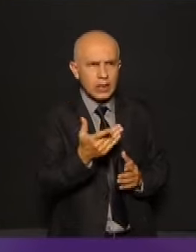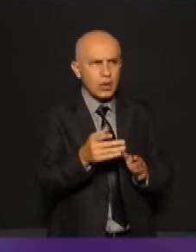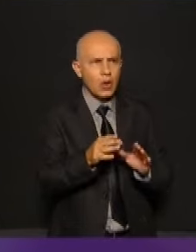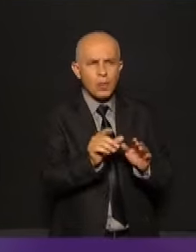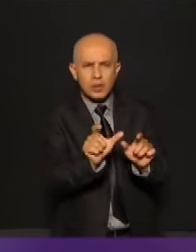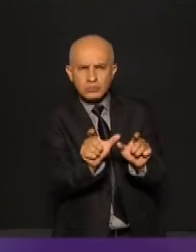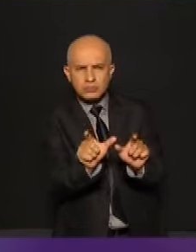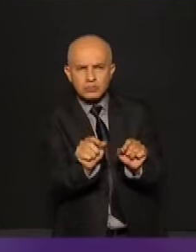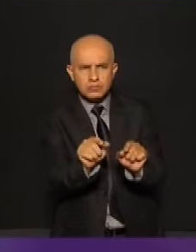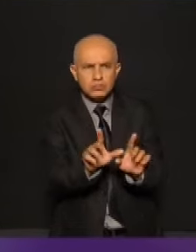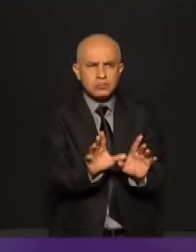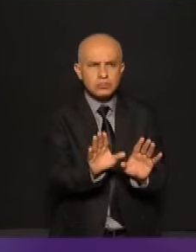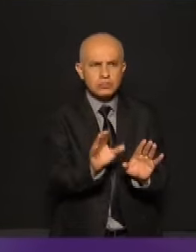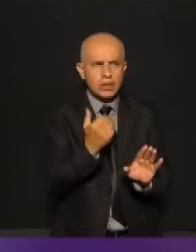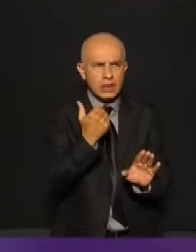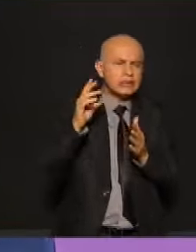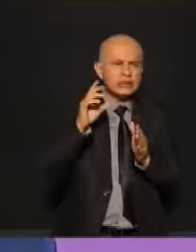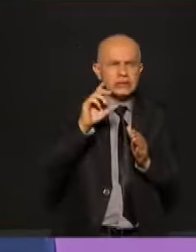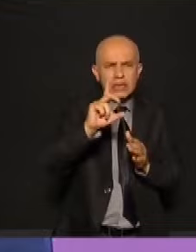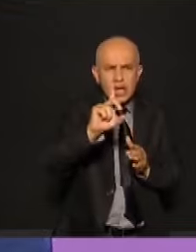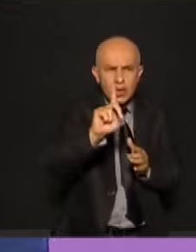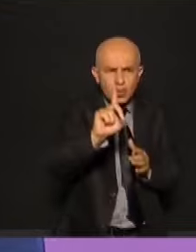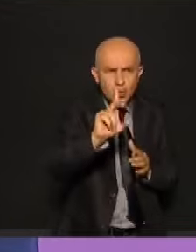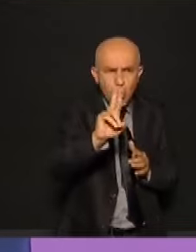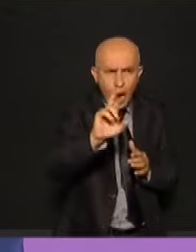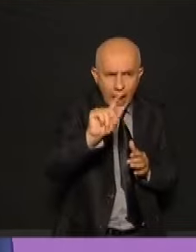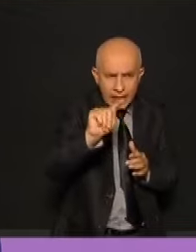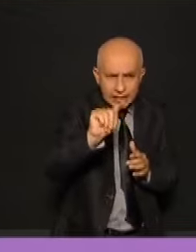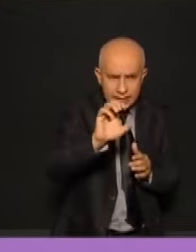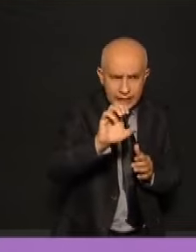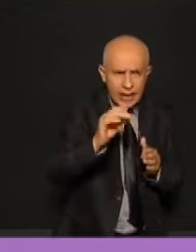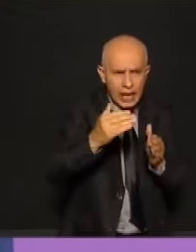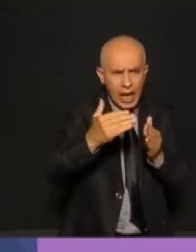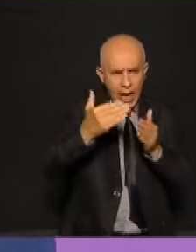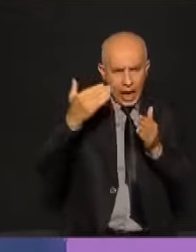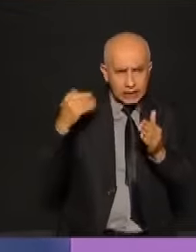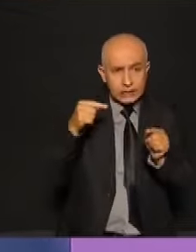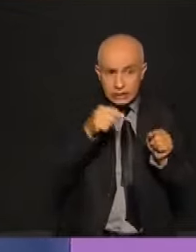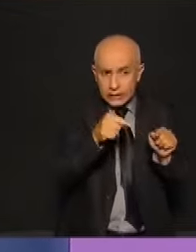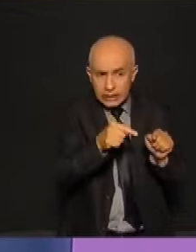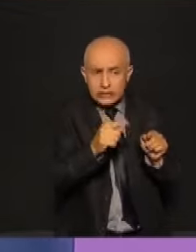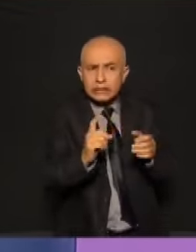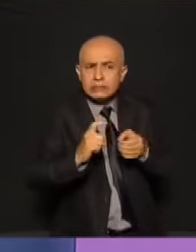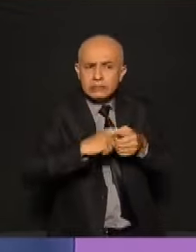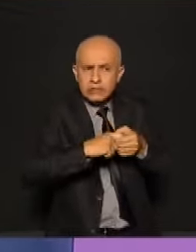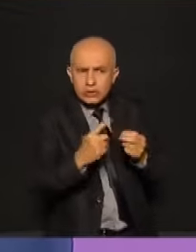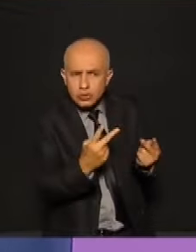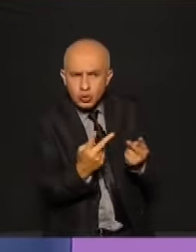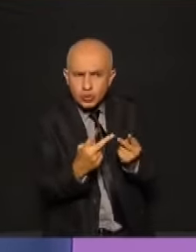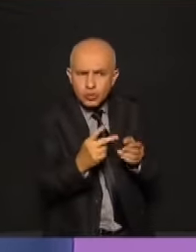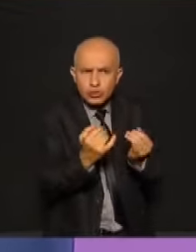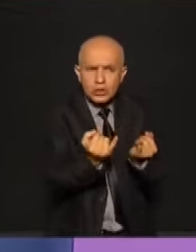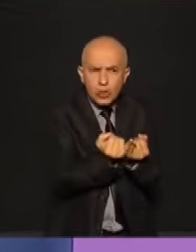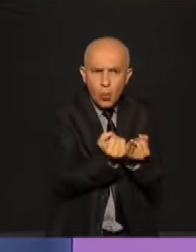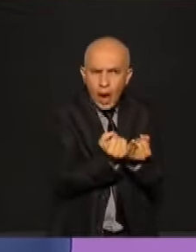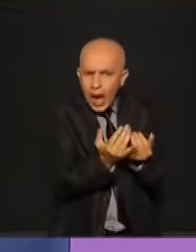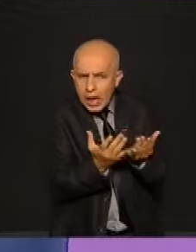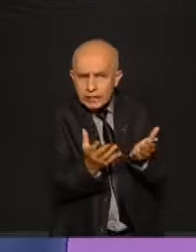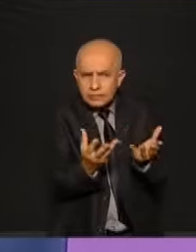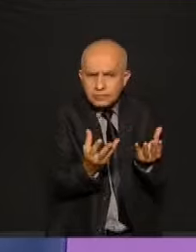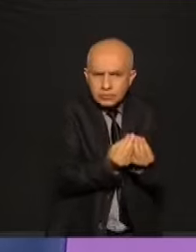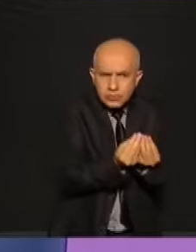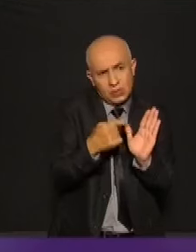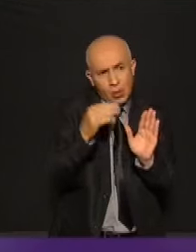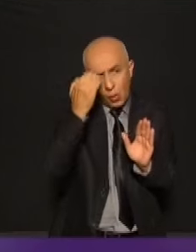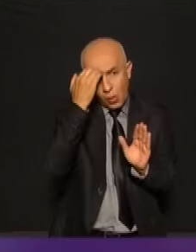temas que se debatirán son educación y cultura igualdad sustantiva de género y Derechos Humanos mientras que